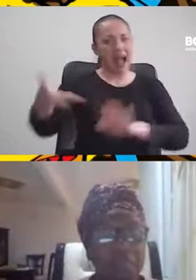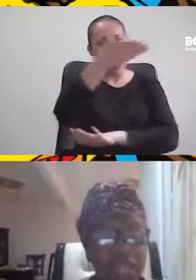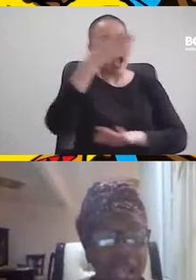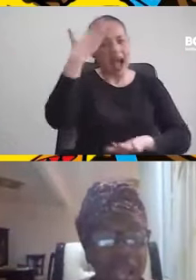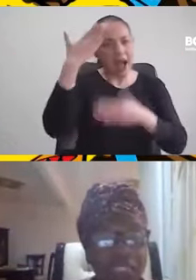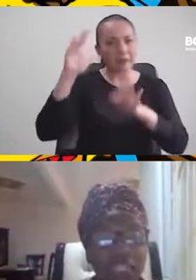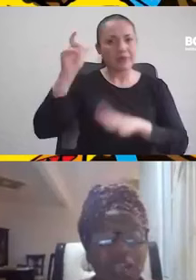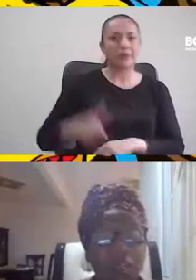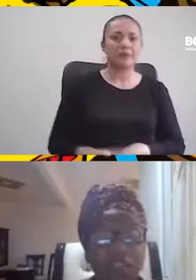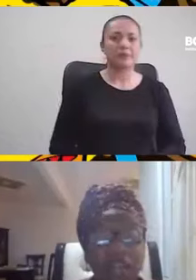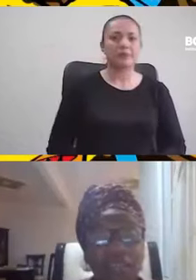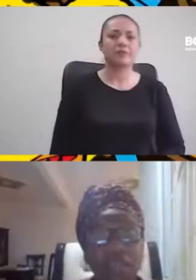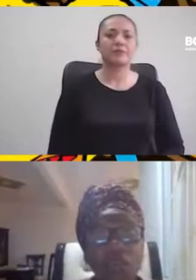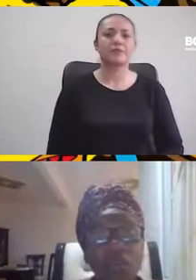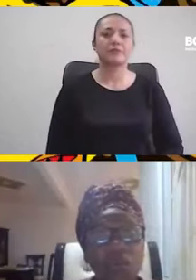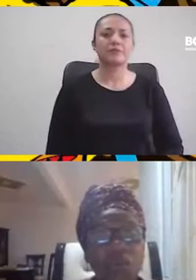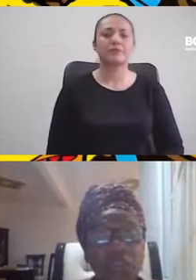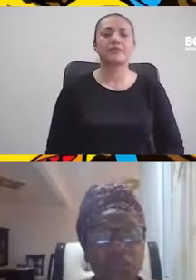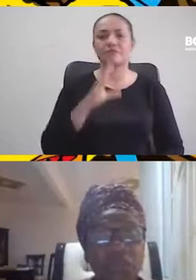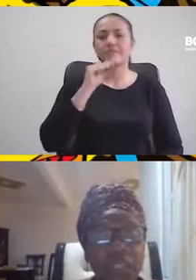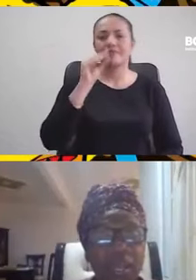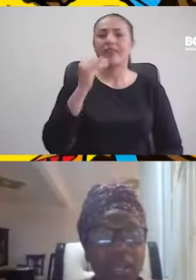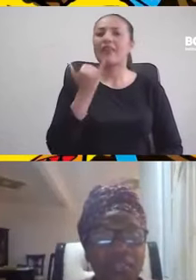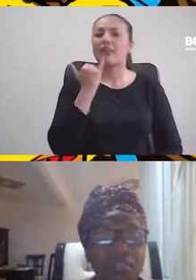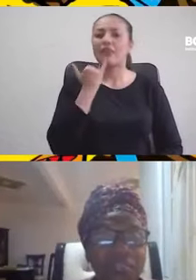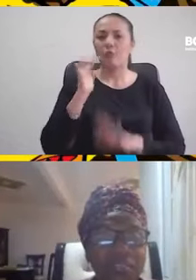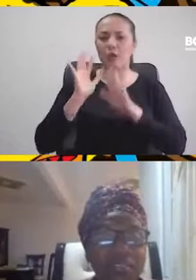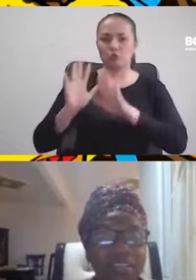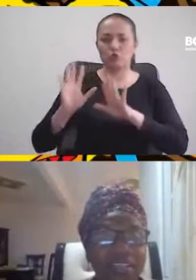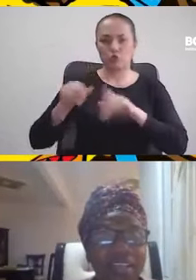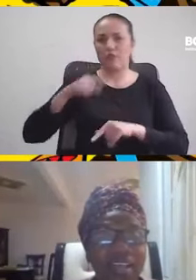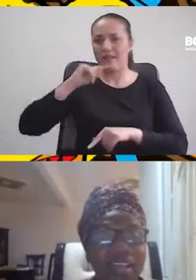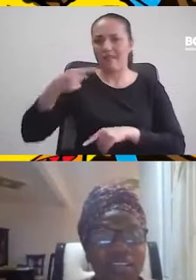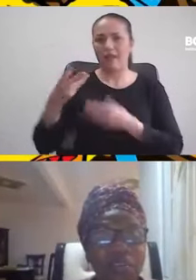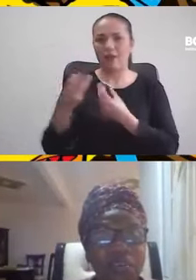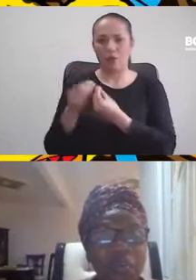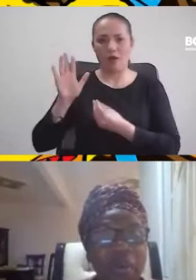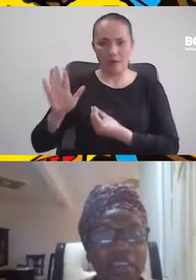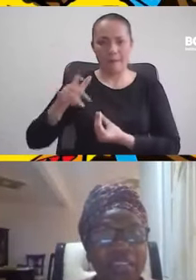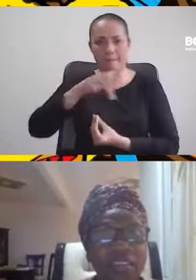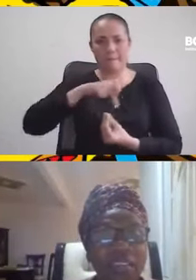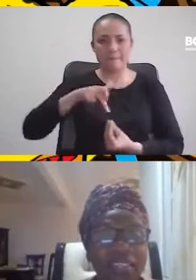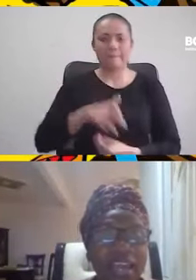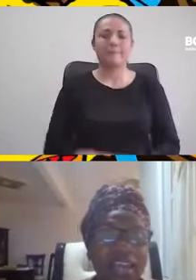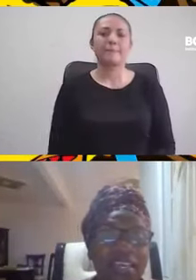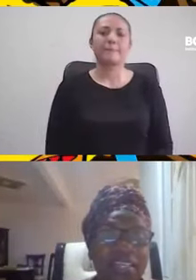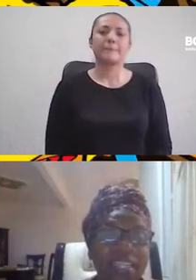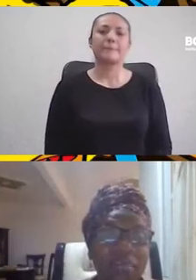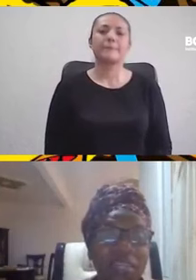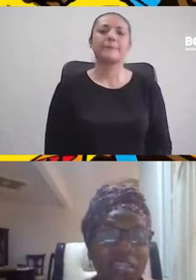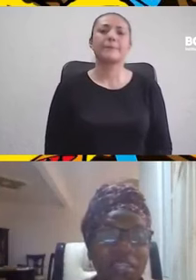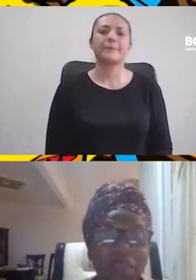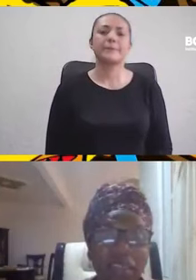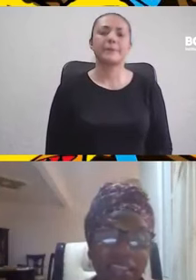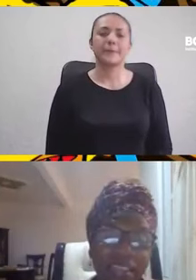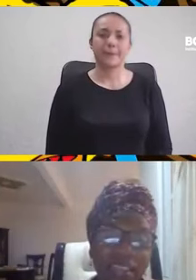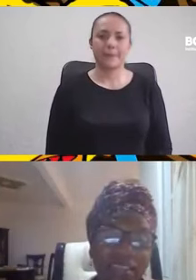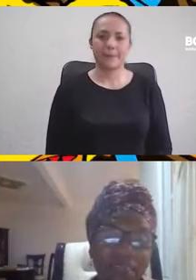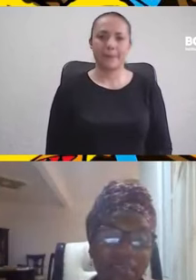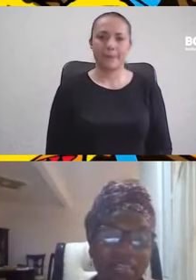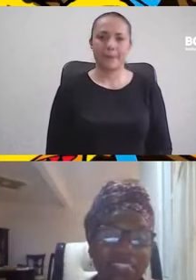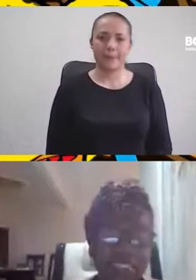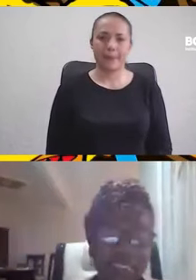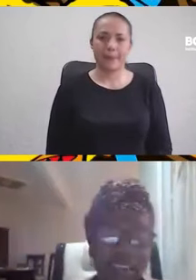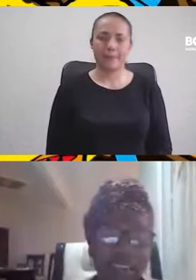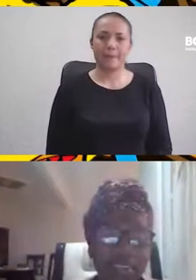Así na potarde, como en uta. Tú tomas gente lo que tal. También ir y palengue,